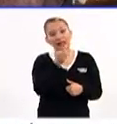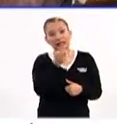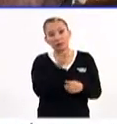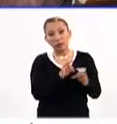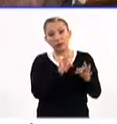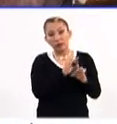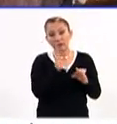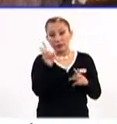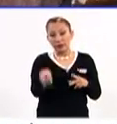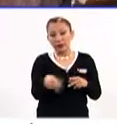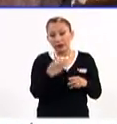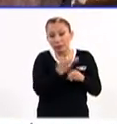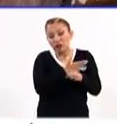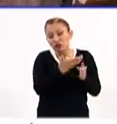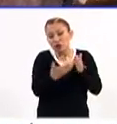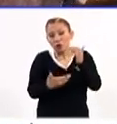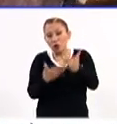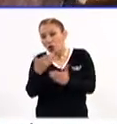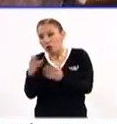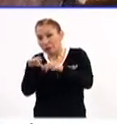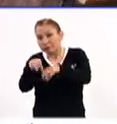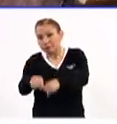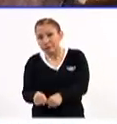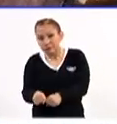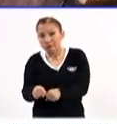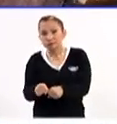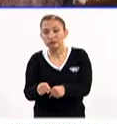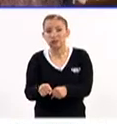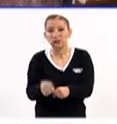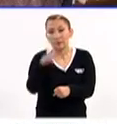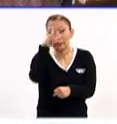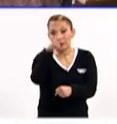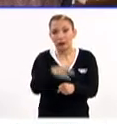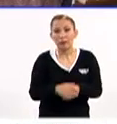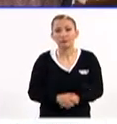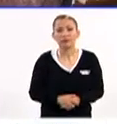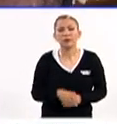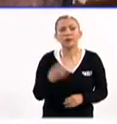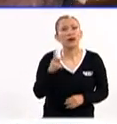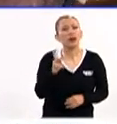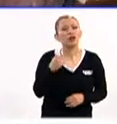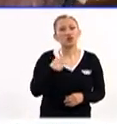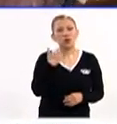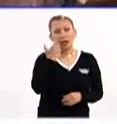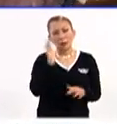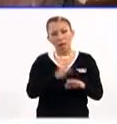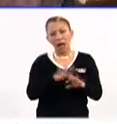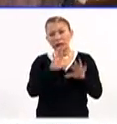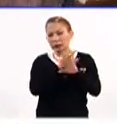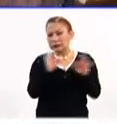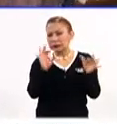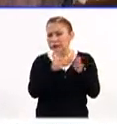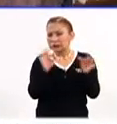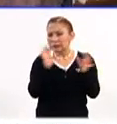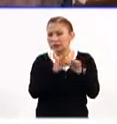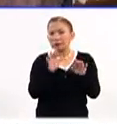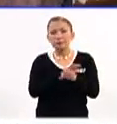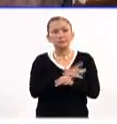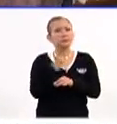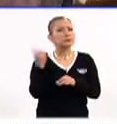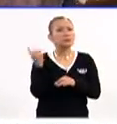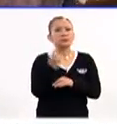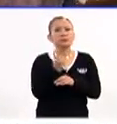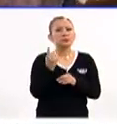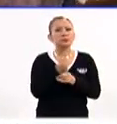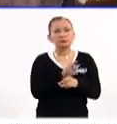relevancia y lo que realmente sucedió en la conquista de México. Sin embargo, doctor, me gustaría que nos explicara un poco por